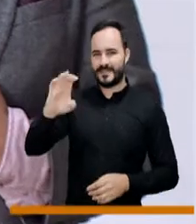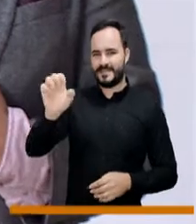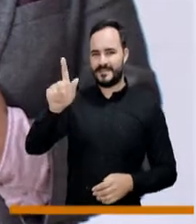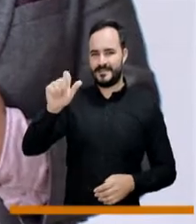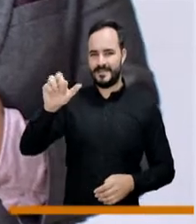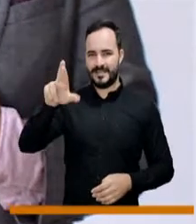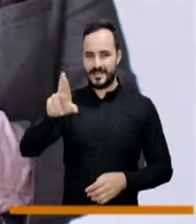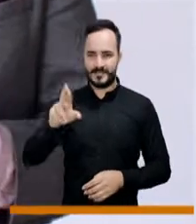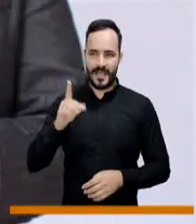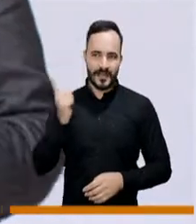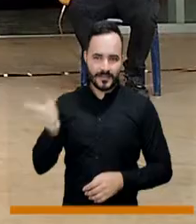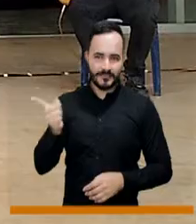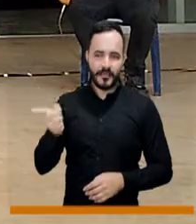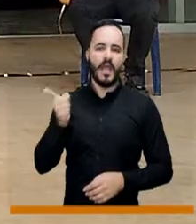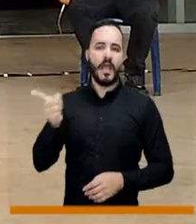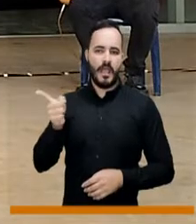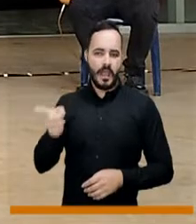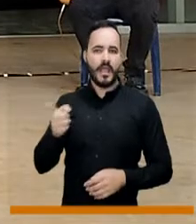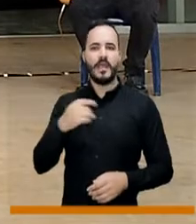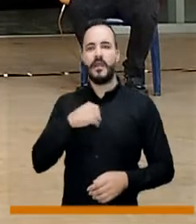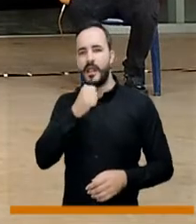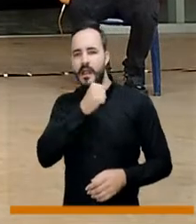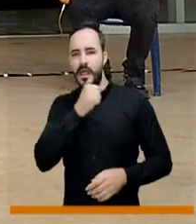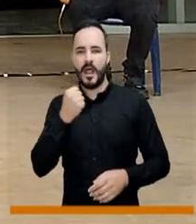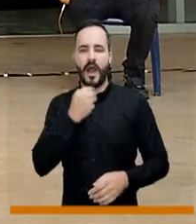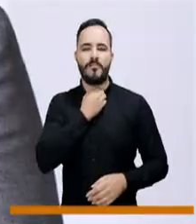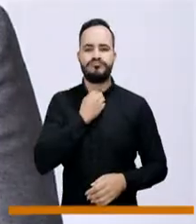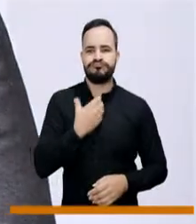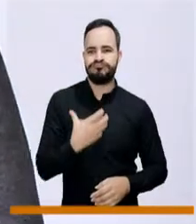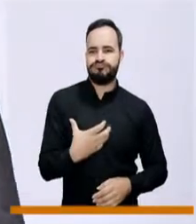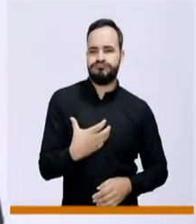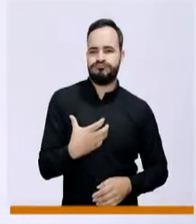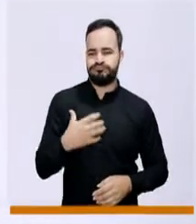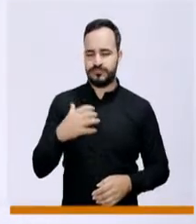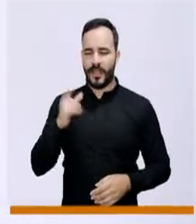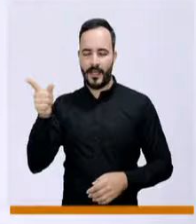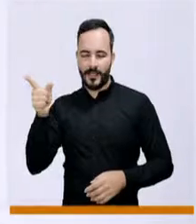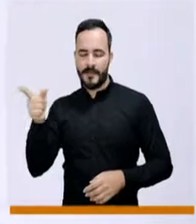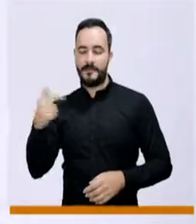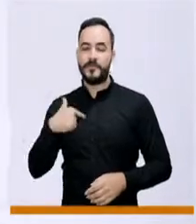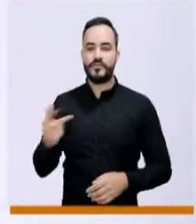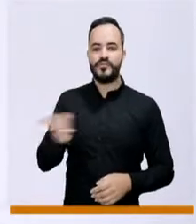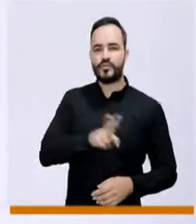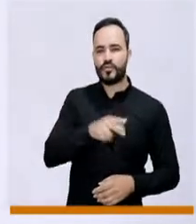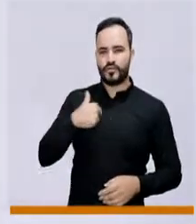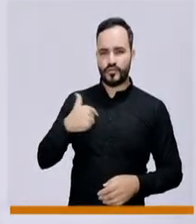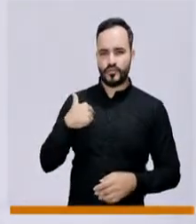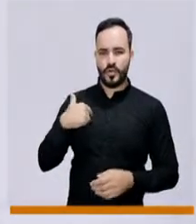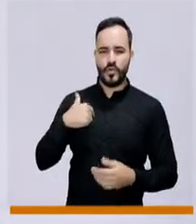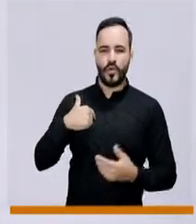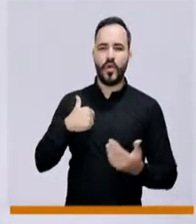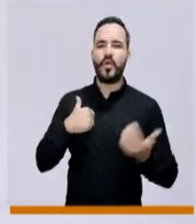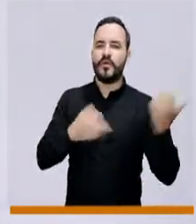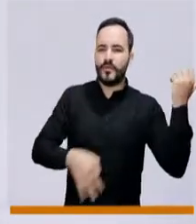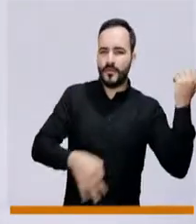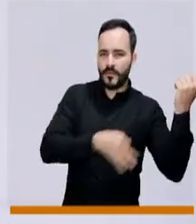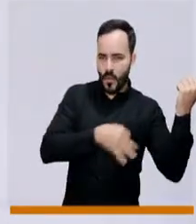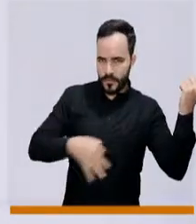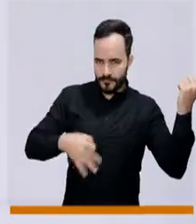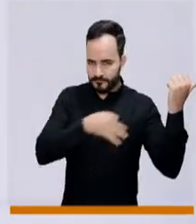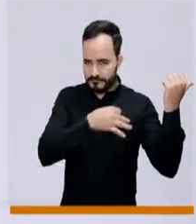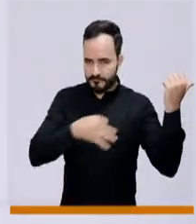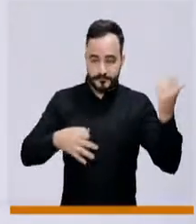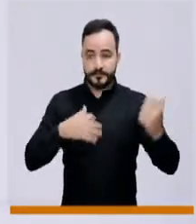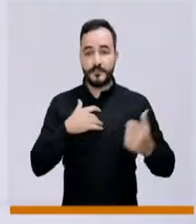esta oferta de ciudad. Eso es muy importante, porque justamente la Casa de la Música está ubicado en el Parque de los Deseos, o como algunos han llamado Parque de la Resistencia,